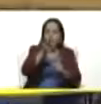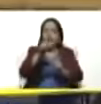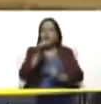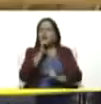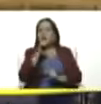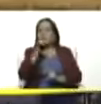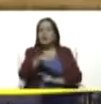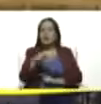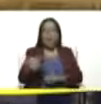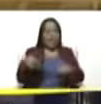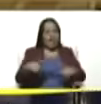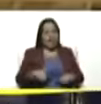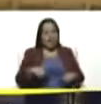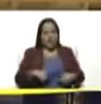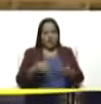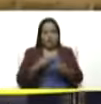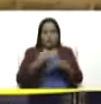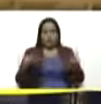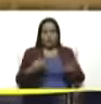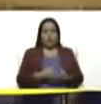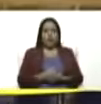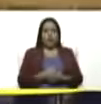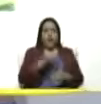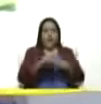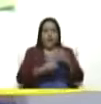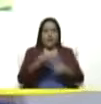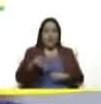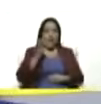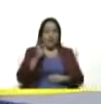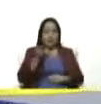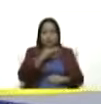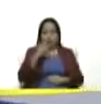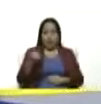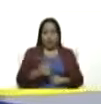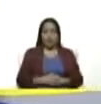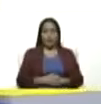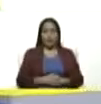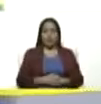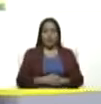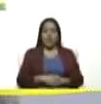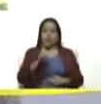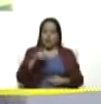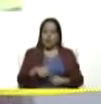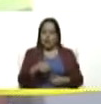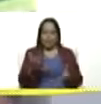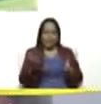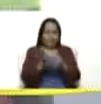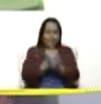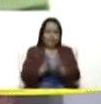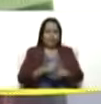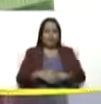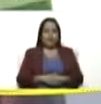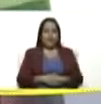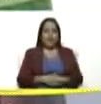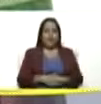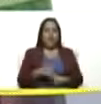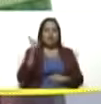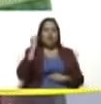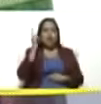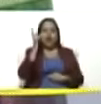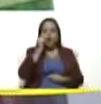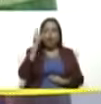hacían esfuerzos extraordinarios para tener un café de calidad. Pero también descubrió a muchachos y